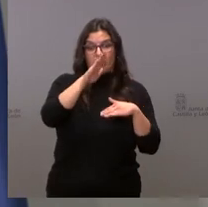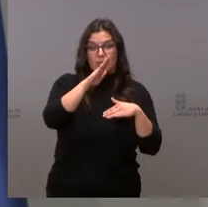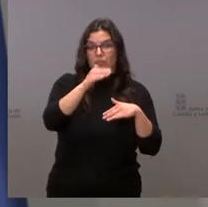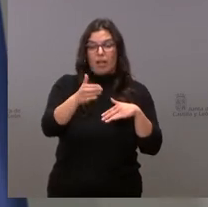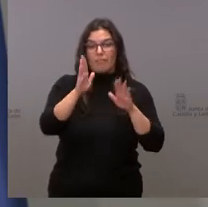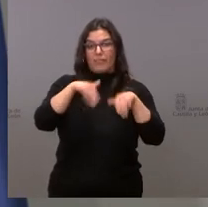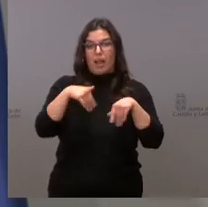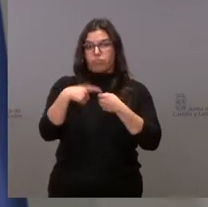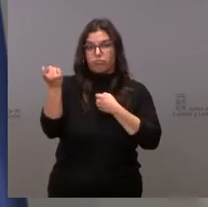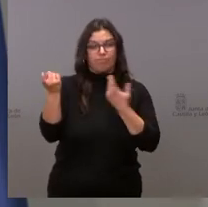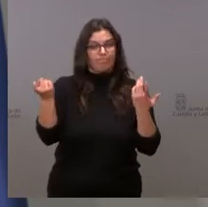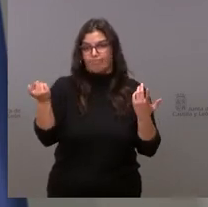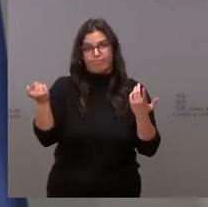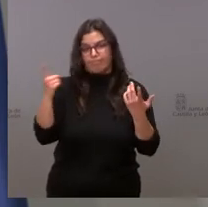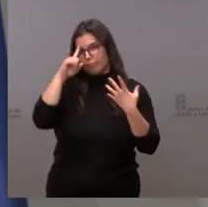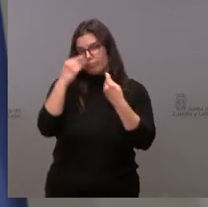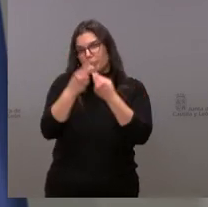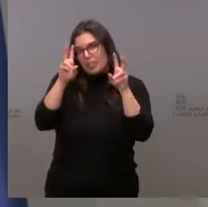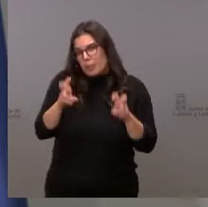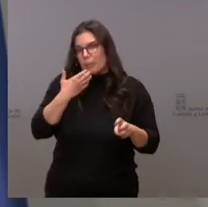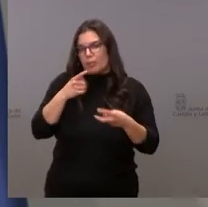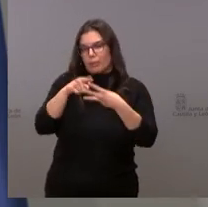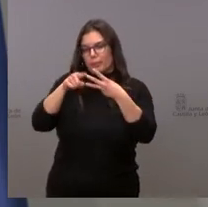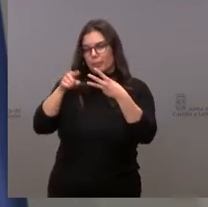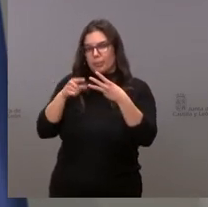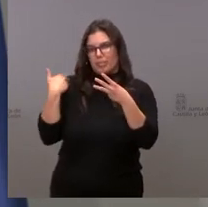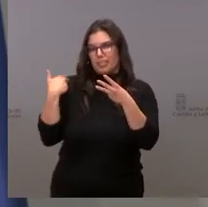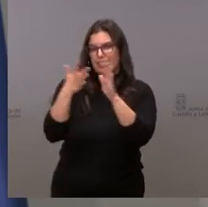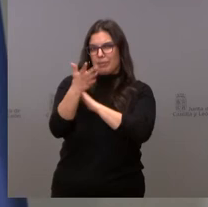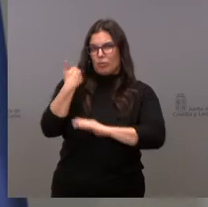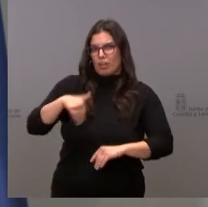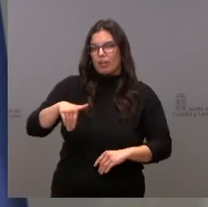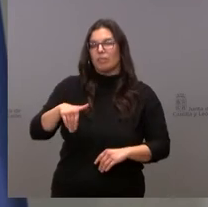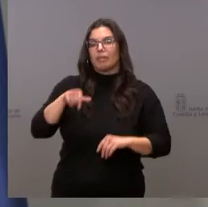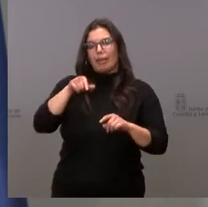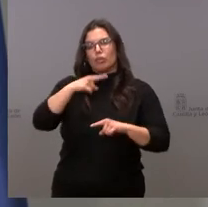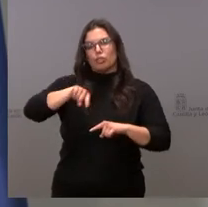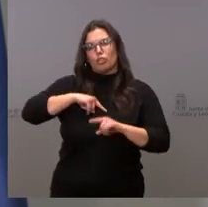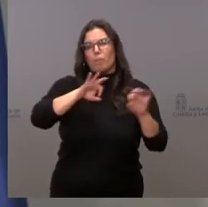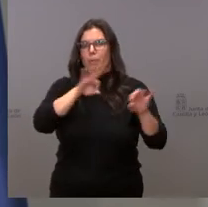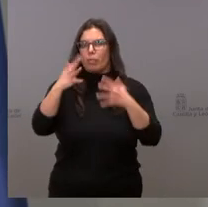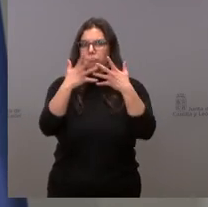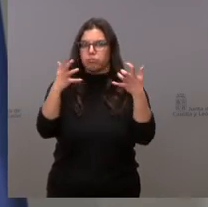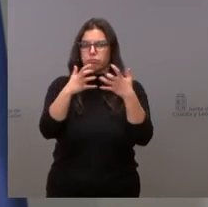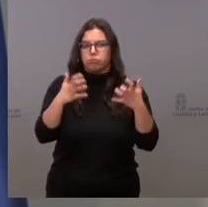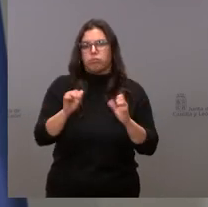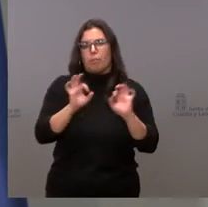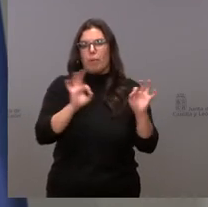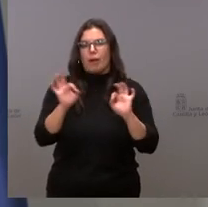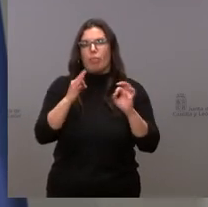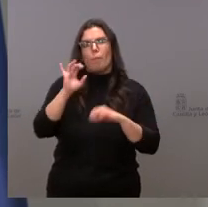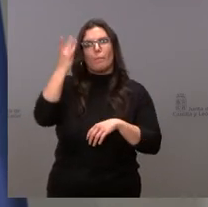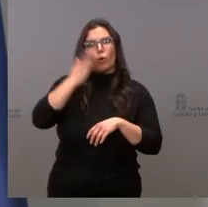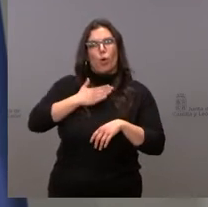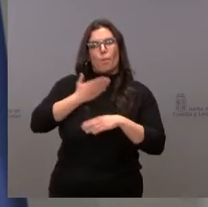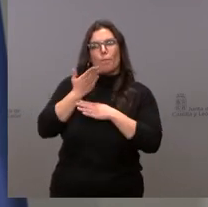millones de habitantes estos eran algunos aspectos que yo les comenté entonces sobre los cuales estamos lógicamente configurando nuestra propuesta